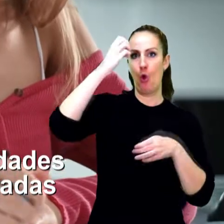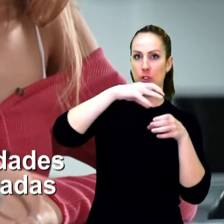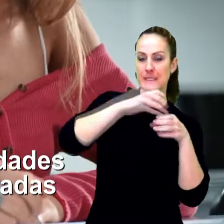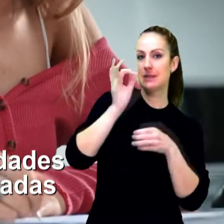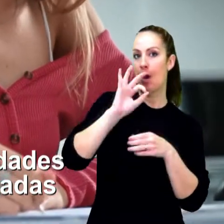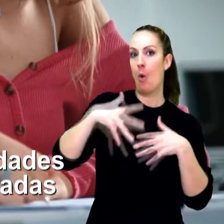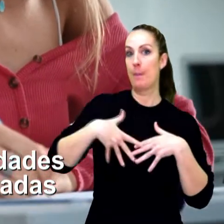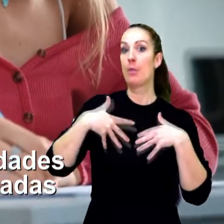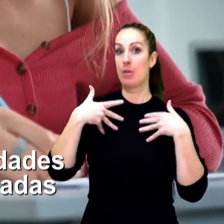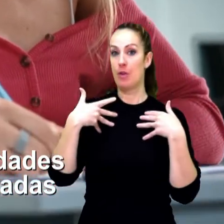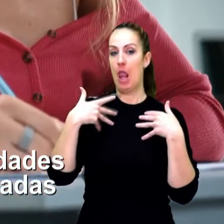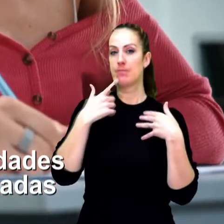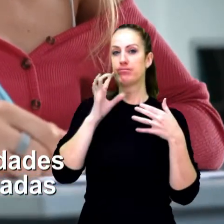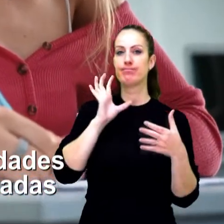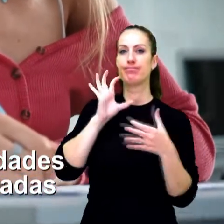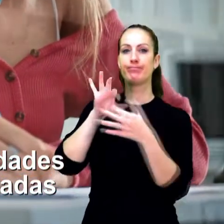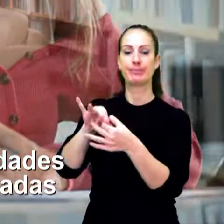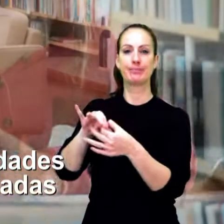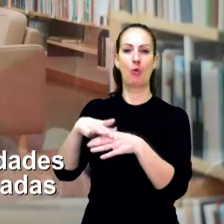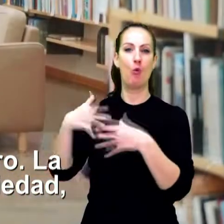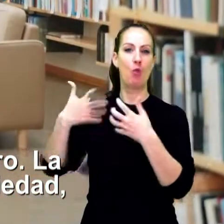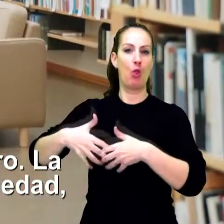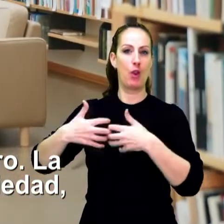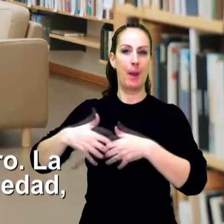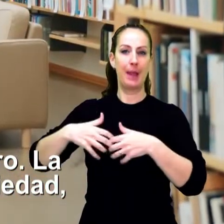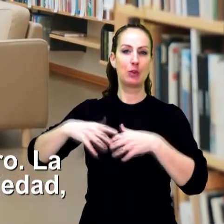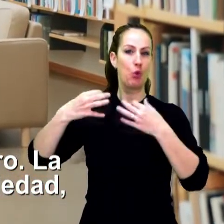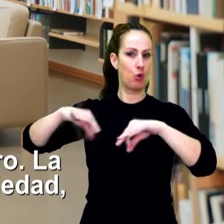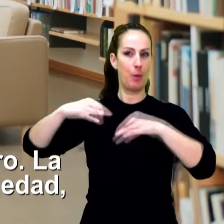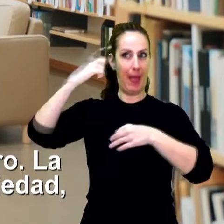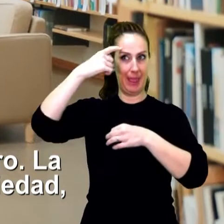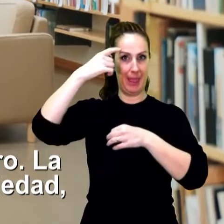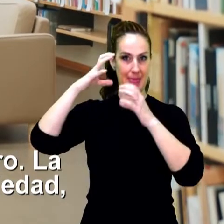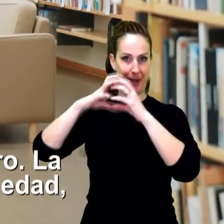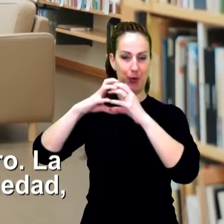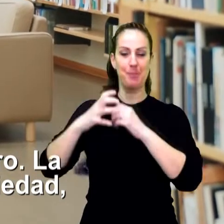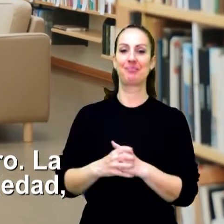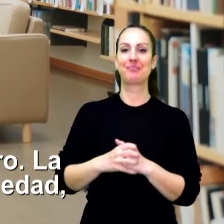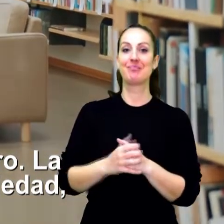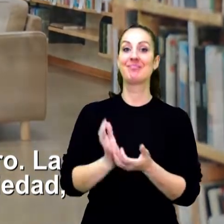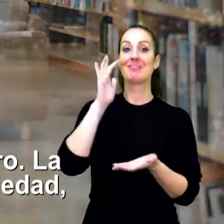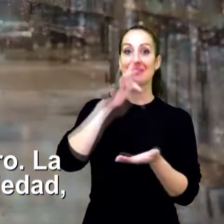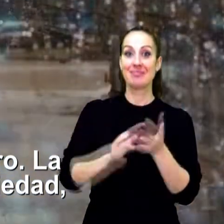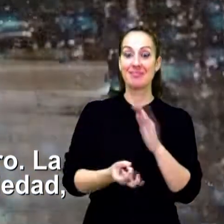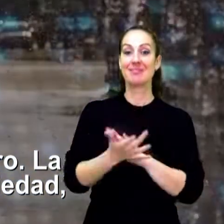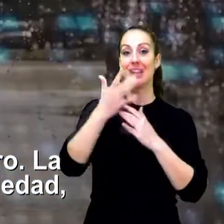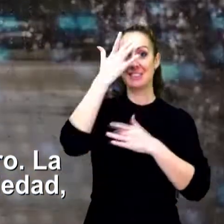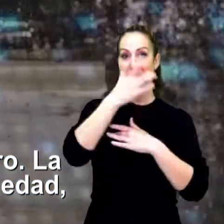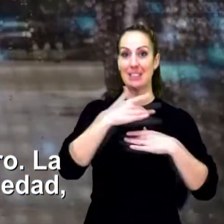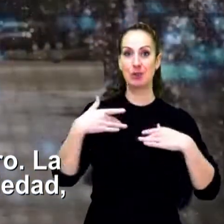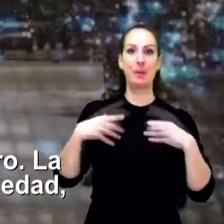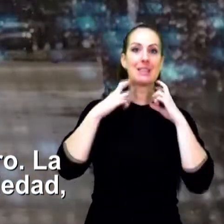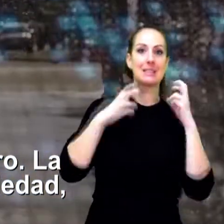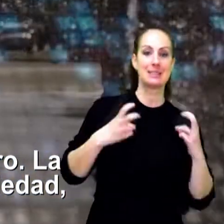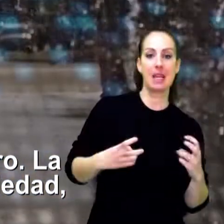capacidades cognitivas y emocionales están sustentadas por el funcionamiento regular del cerebro. La aparición